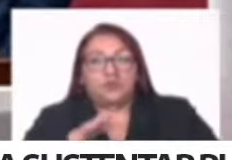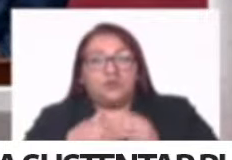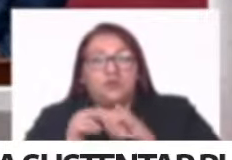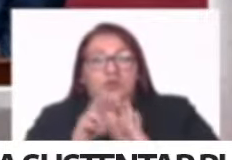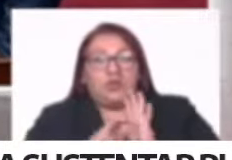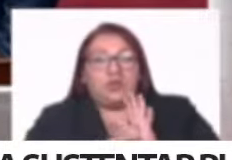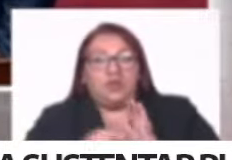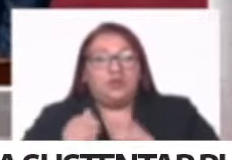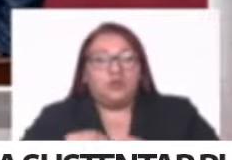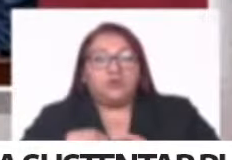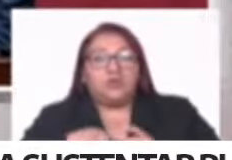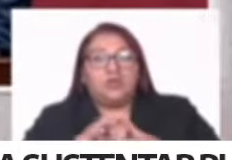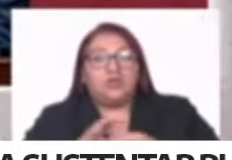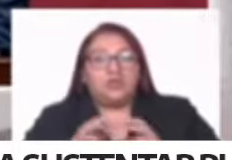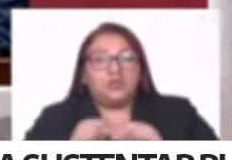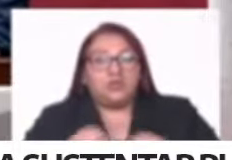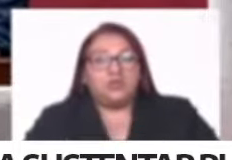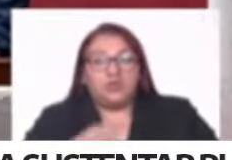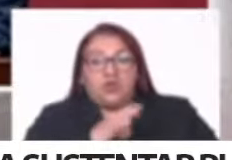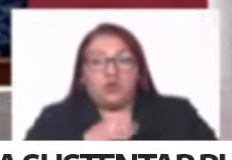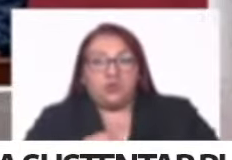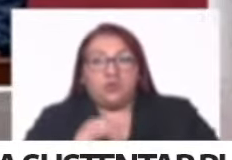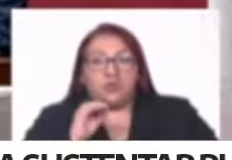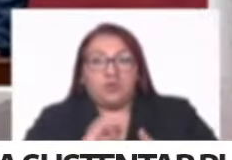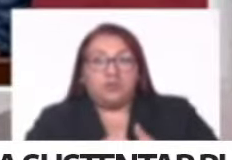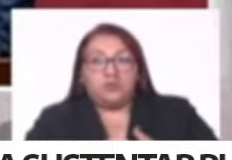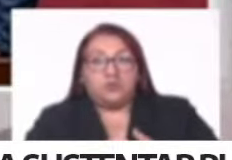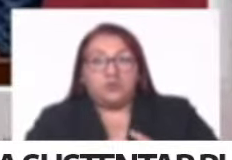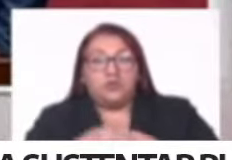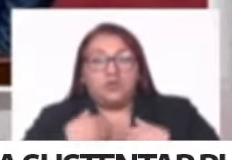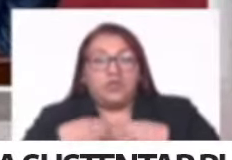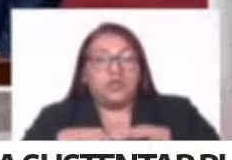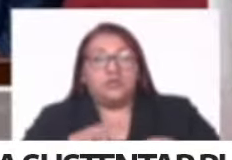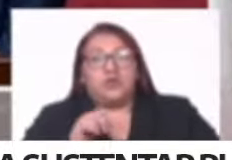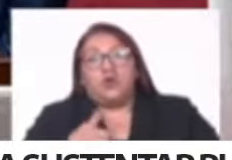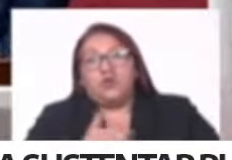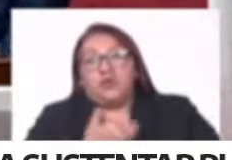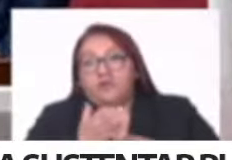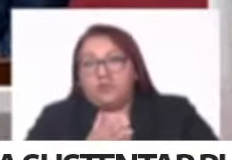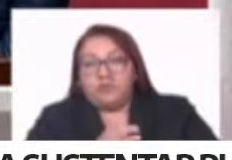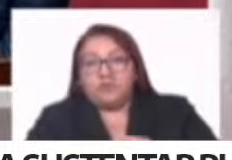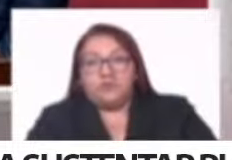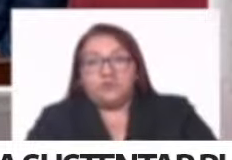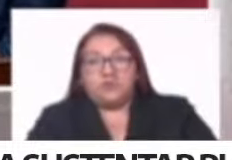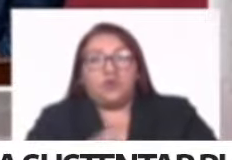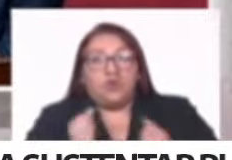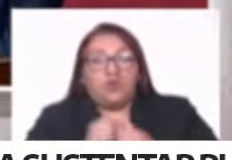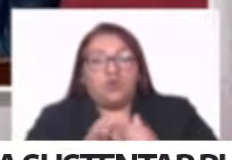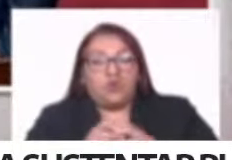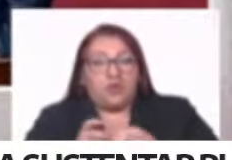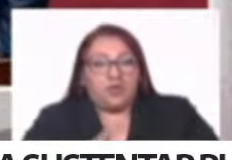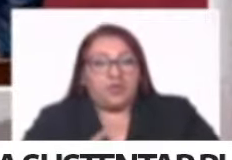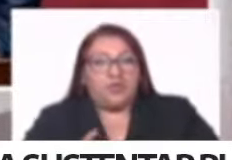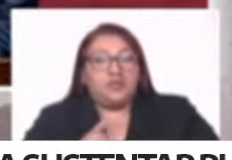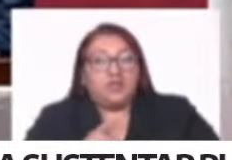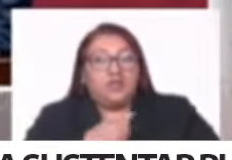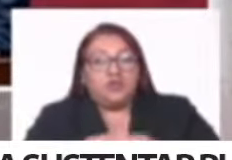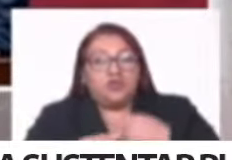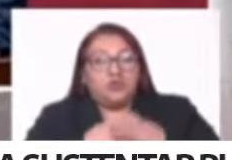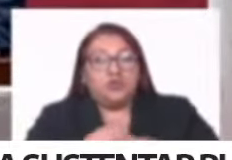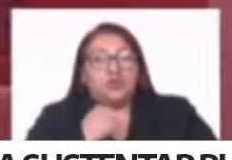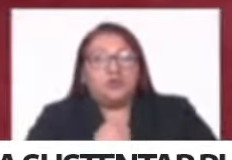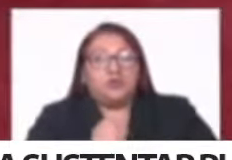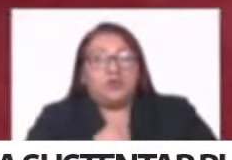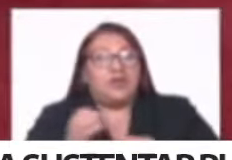histórico. Este gobierno apuesta, como debe ser, no debe ser de otra manera, por la descentralización en los términos en